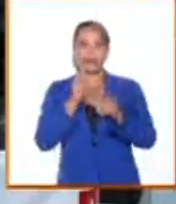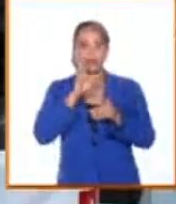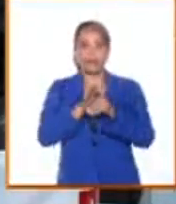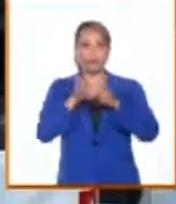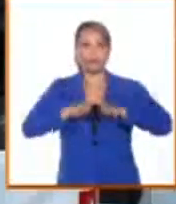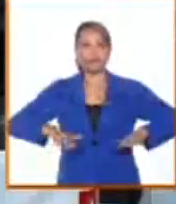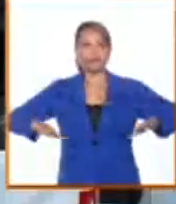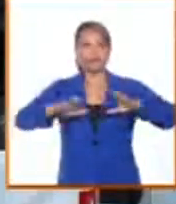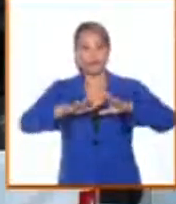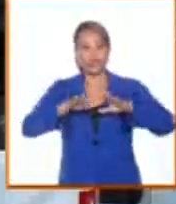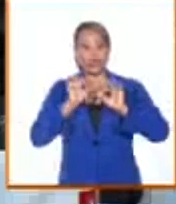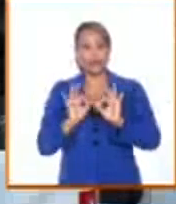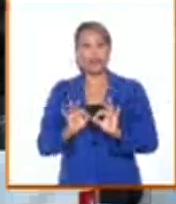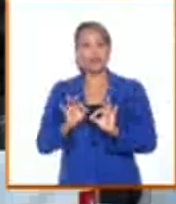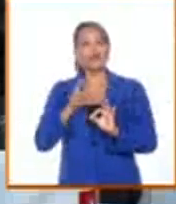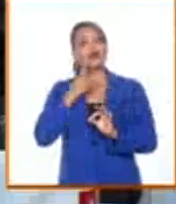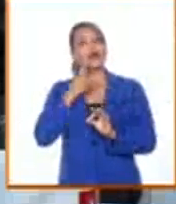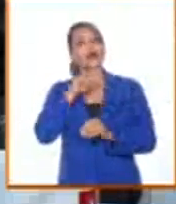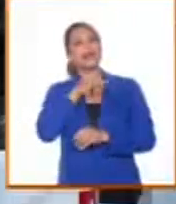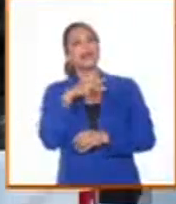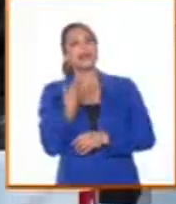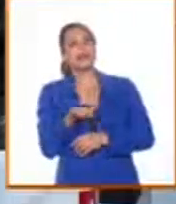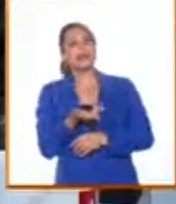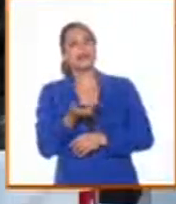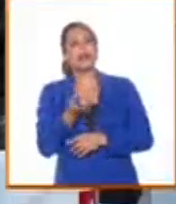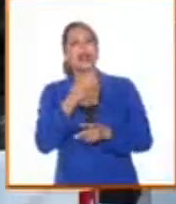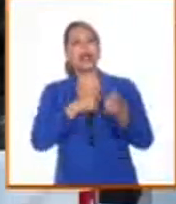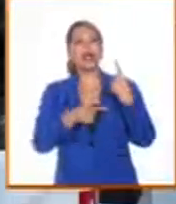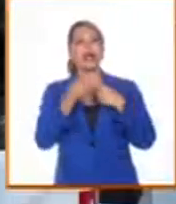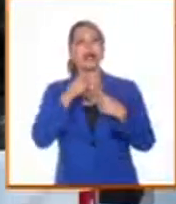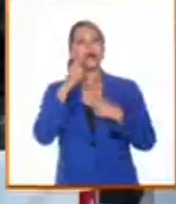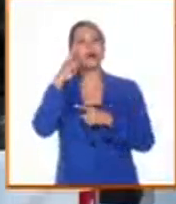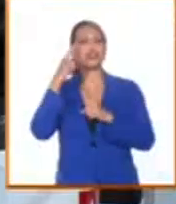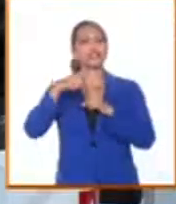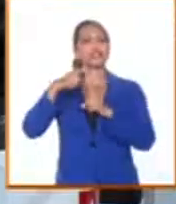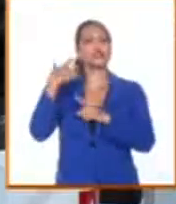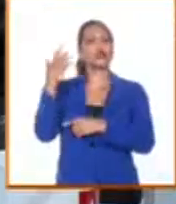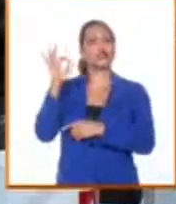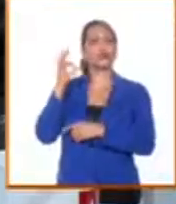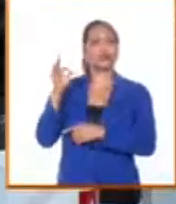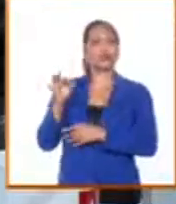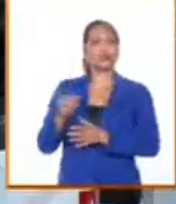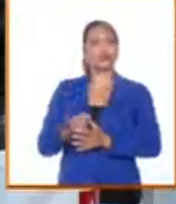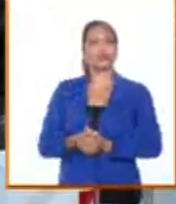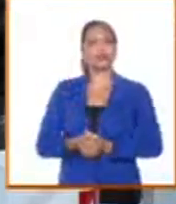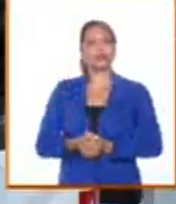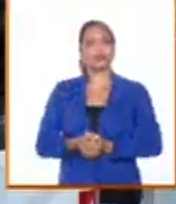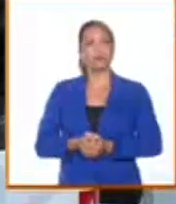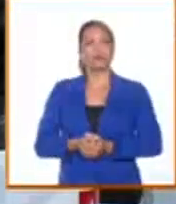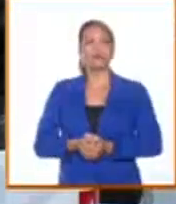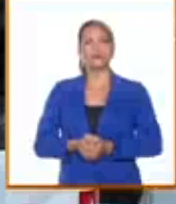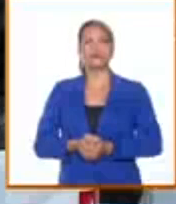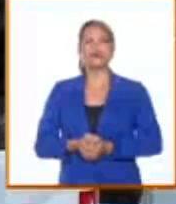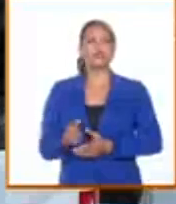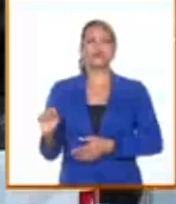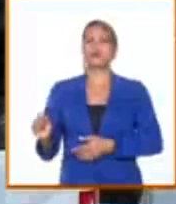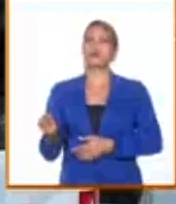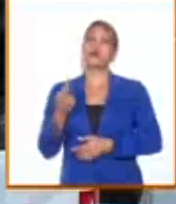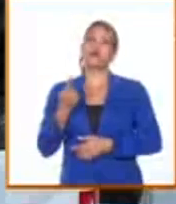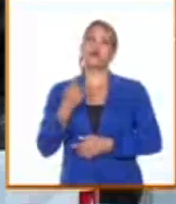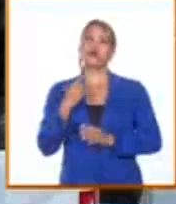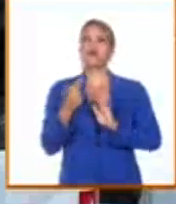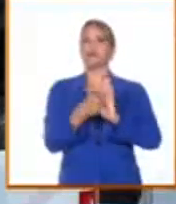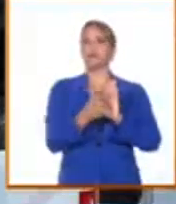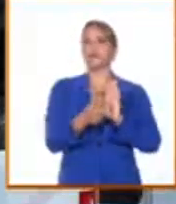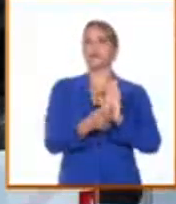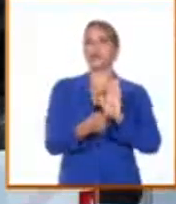cuerpo documental que es teórico y conceptualmente fundamentado. Y eso no solamente está